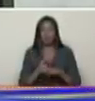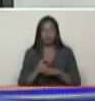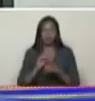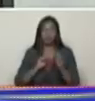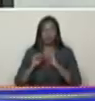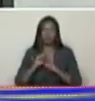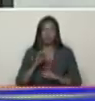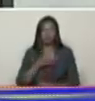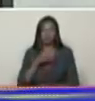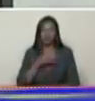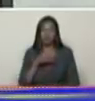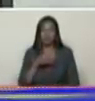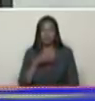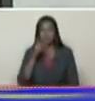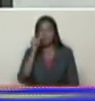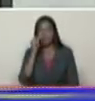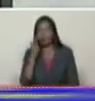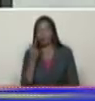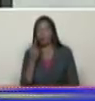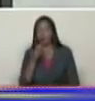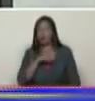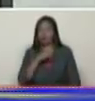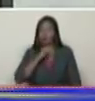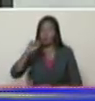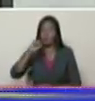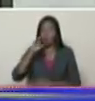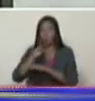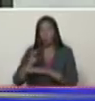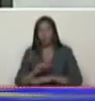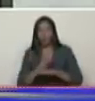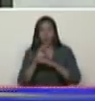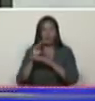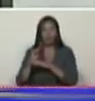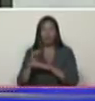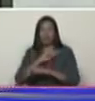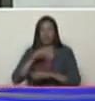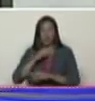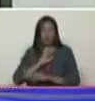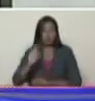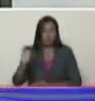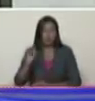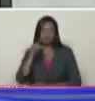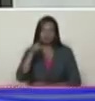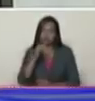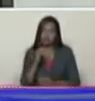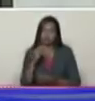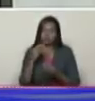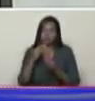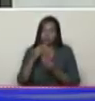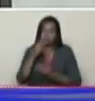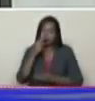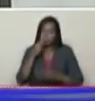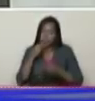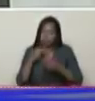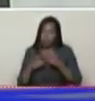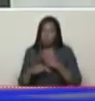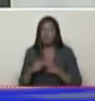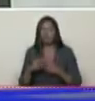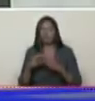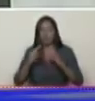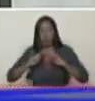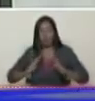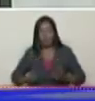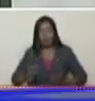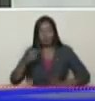del socialismo bolivariano siga siendo el gran protector de nuestra patria. Es un modelo tan noble, presidente, tan profundamente humano, que